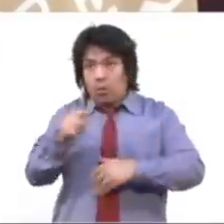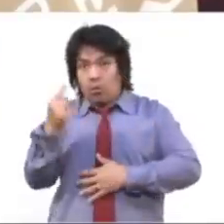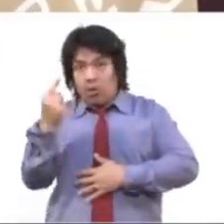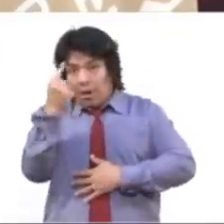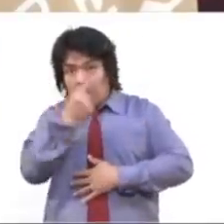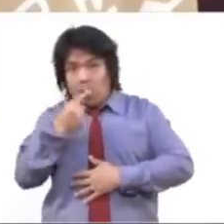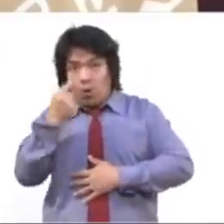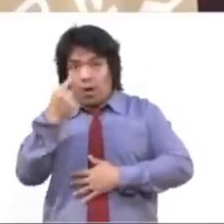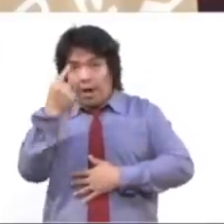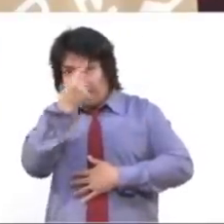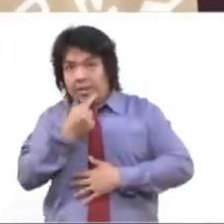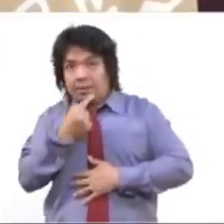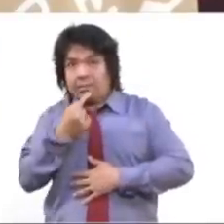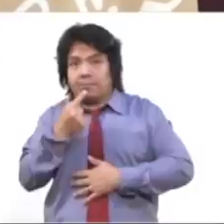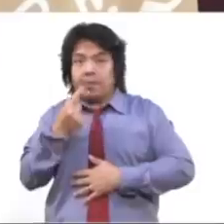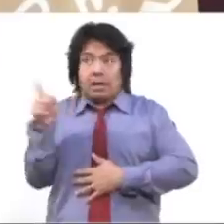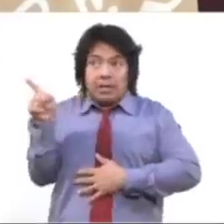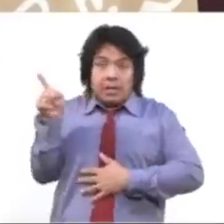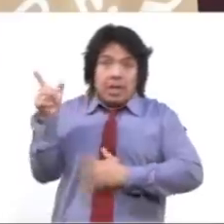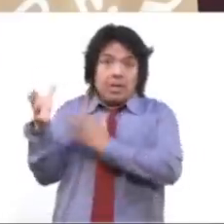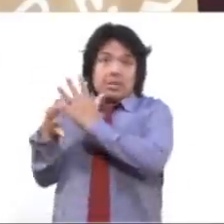Morelos dice que hackearon su